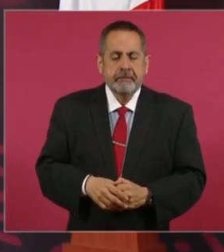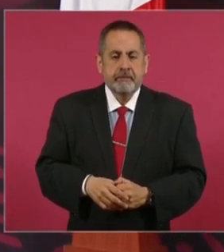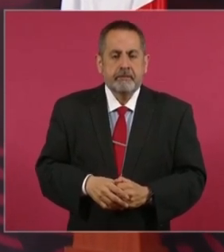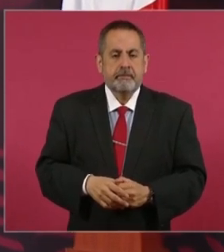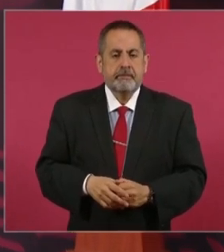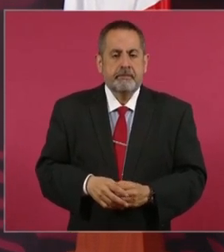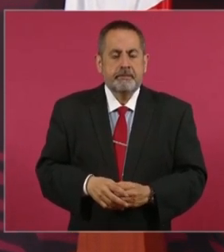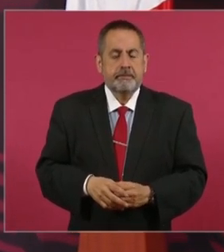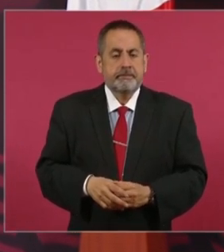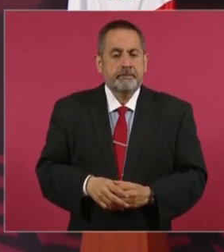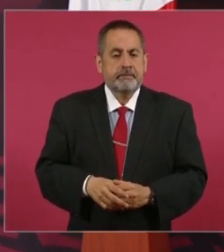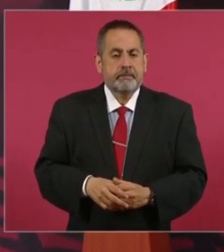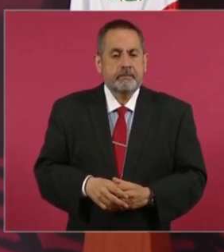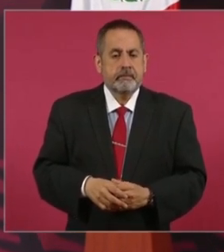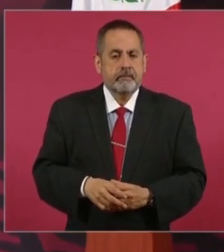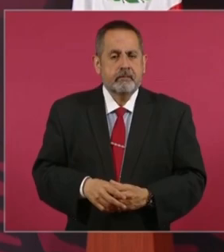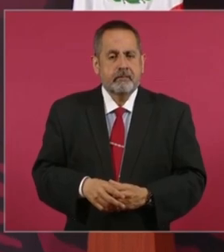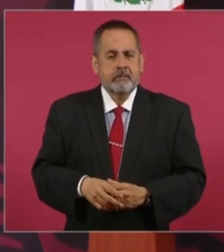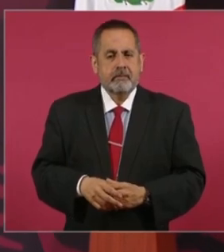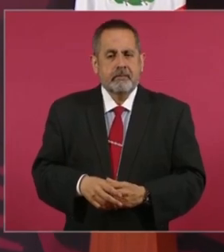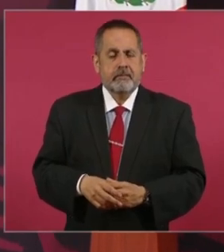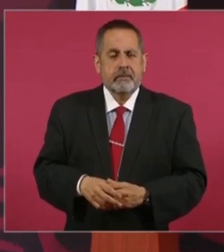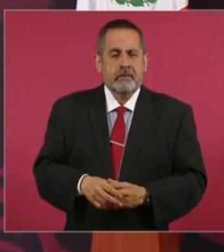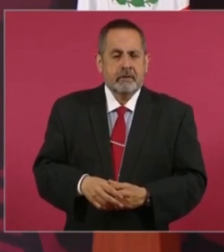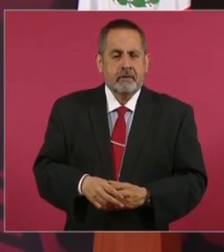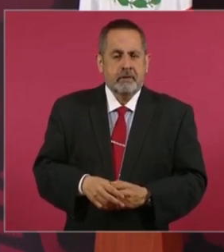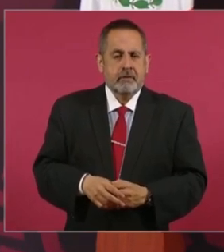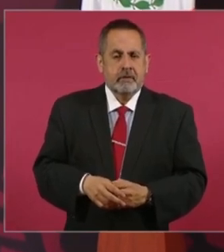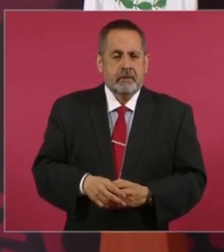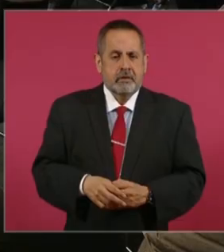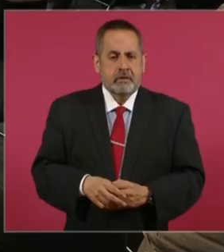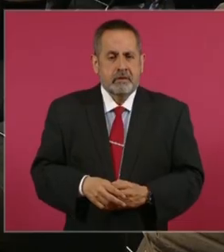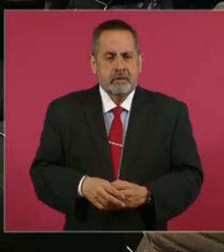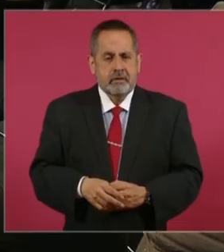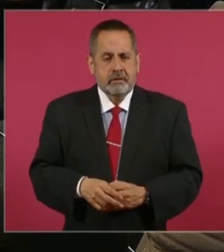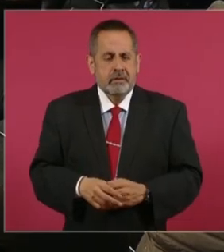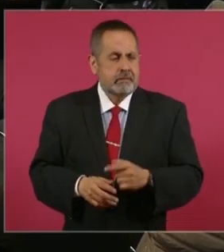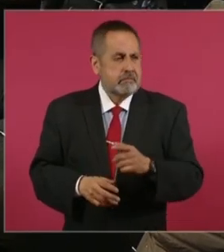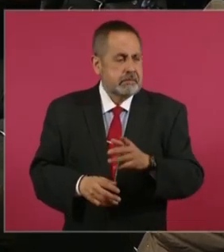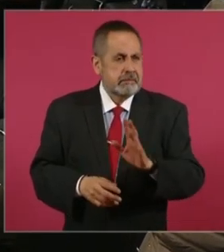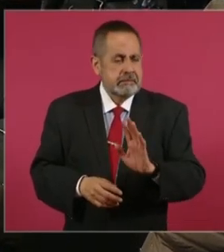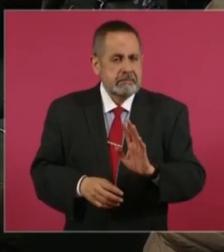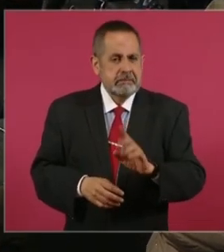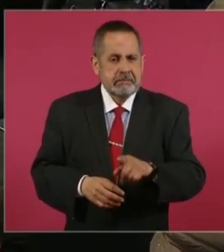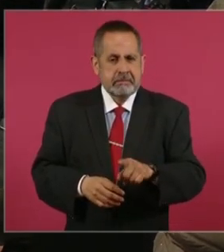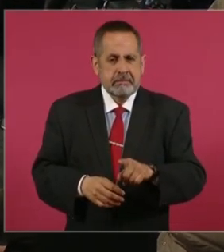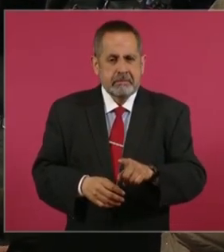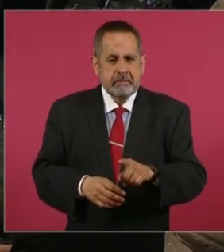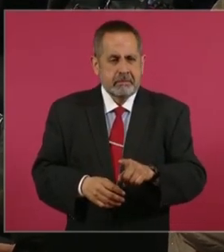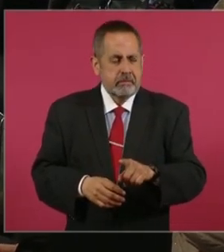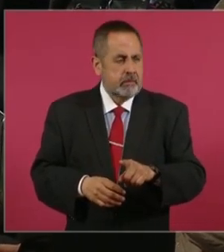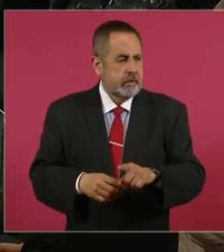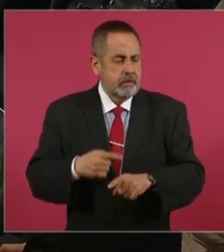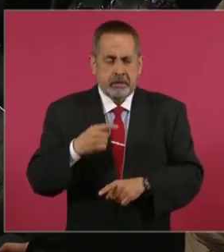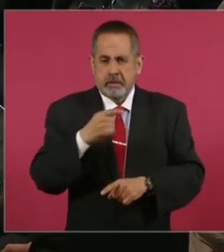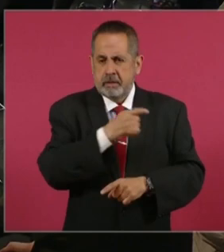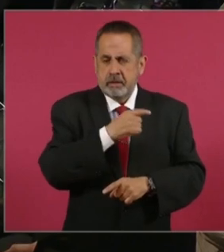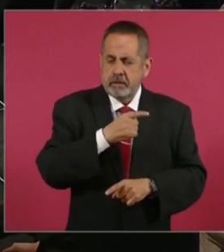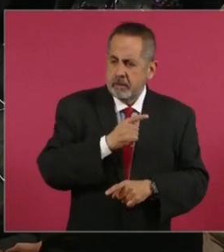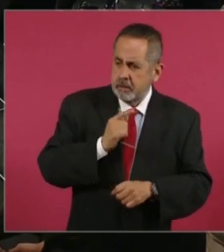Y cuando ella va o sabe de esto y va a buscar a